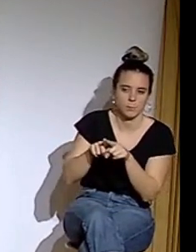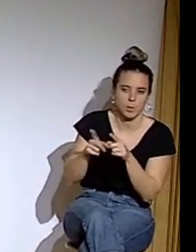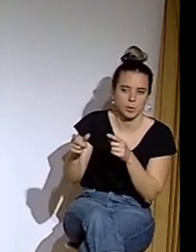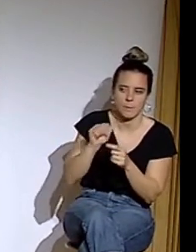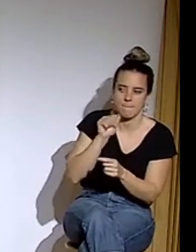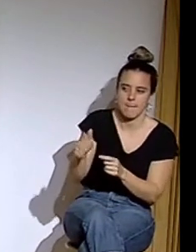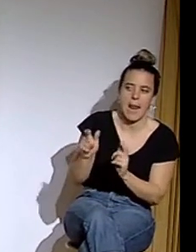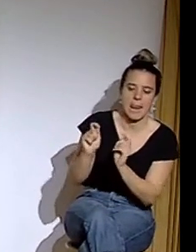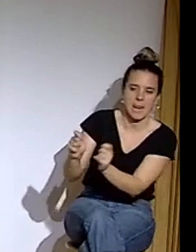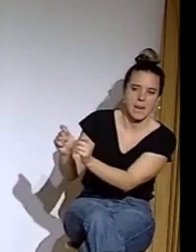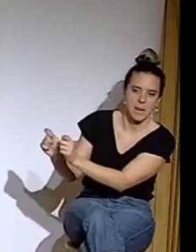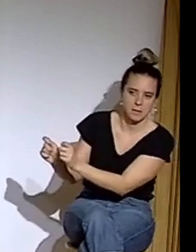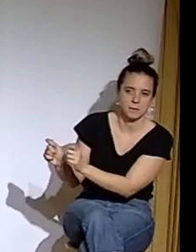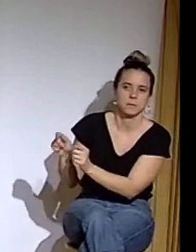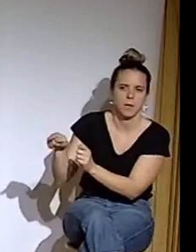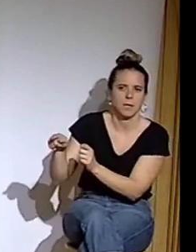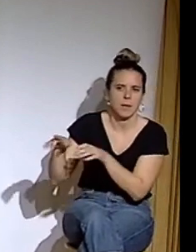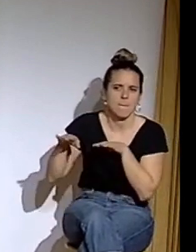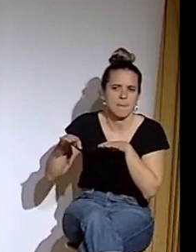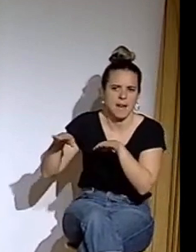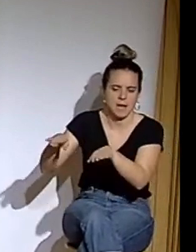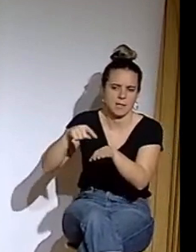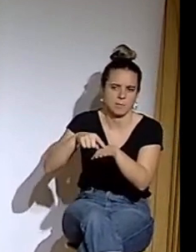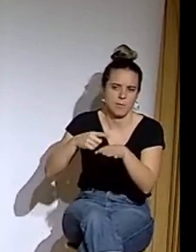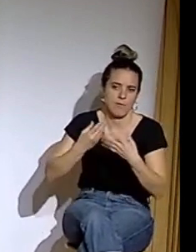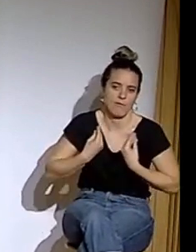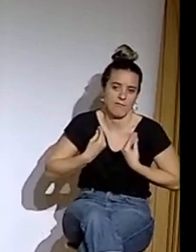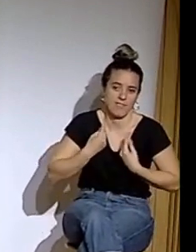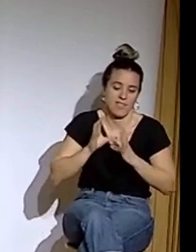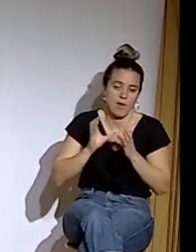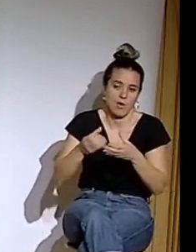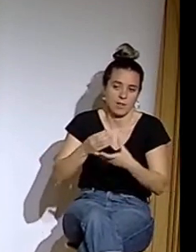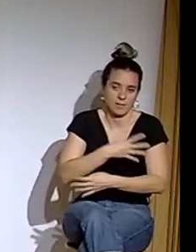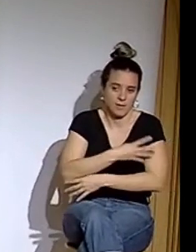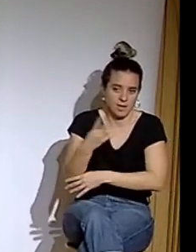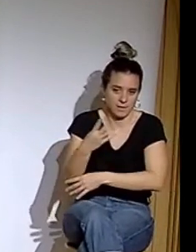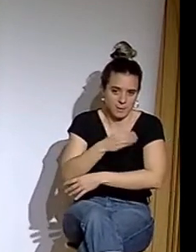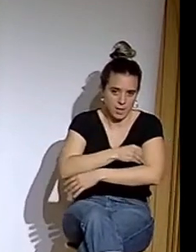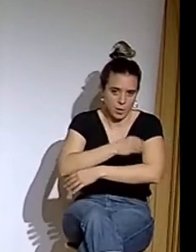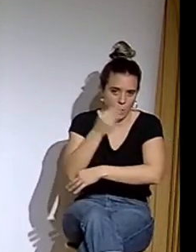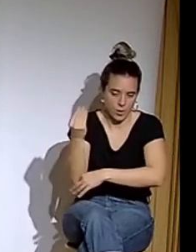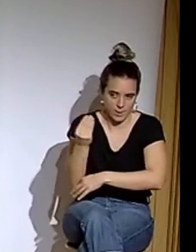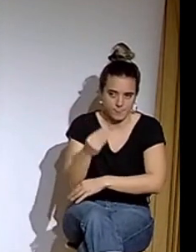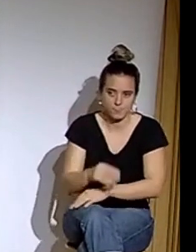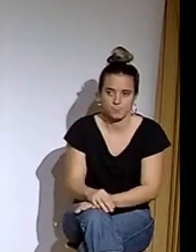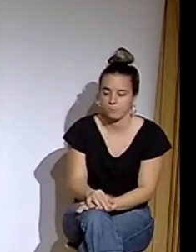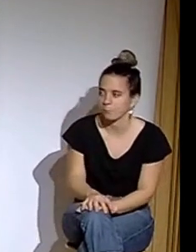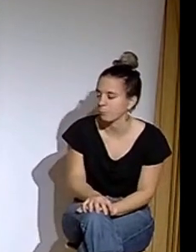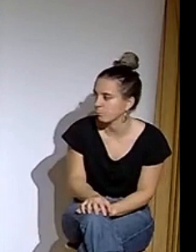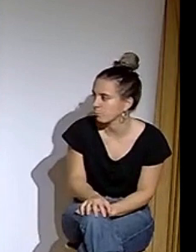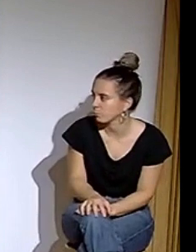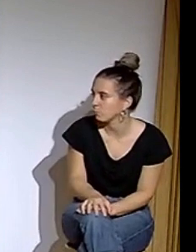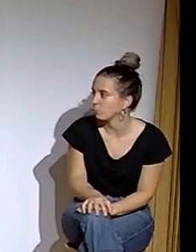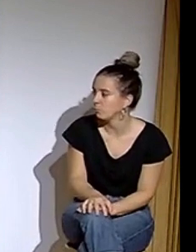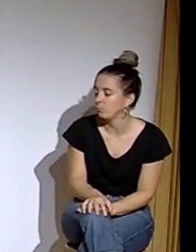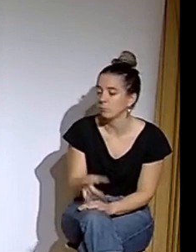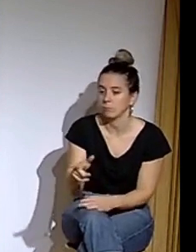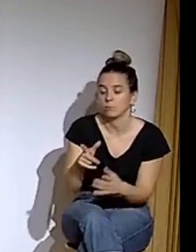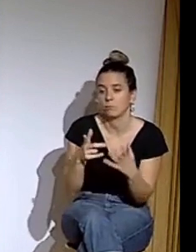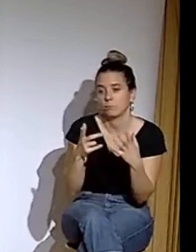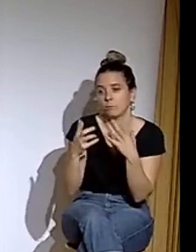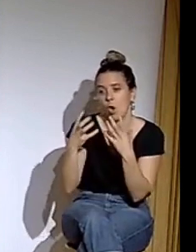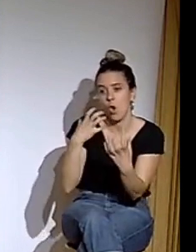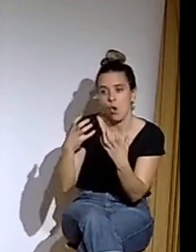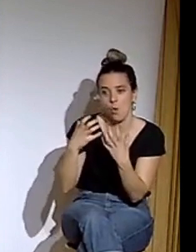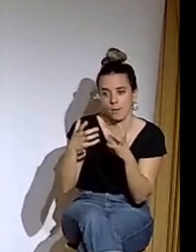con todas las vivencias de lo que ir y del colectivo lgtb y entonces un poco de Eso habla la obra y